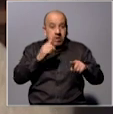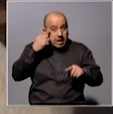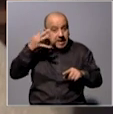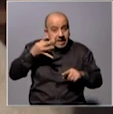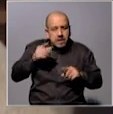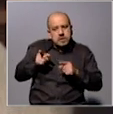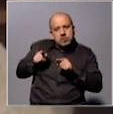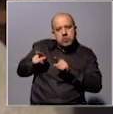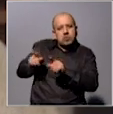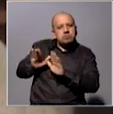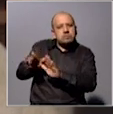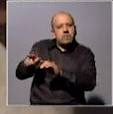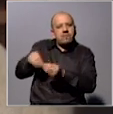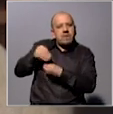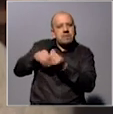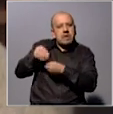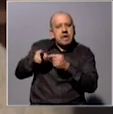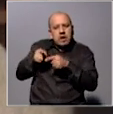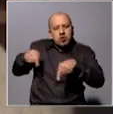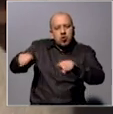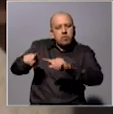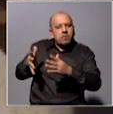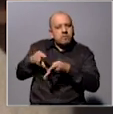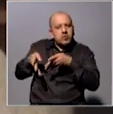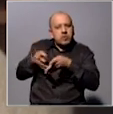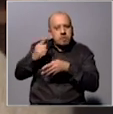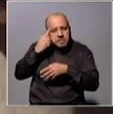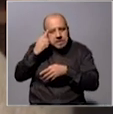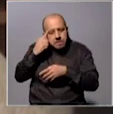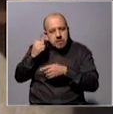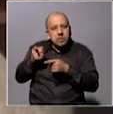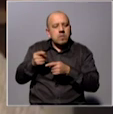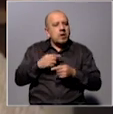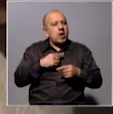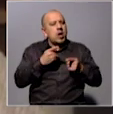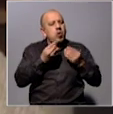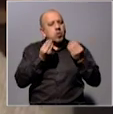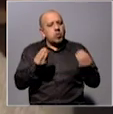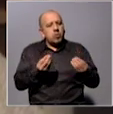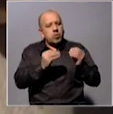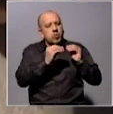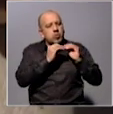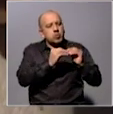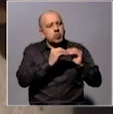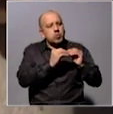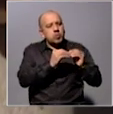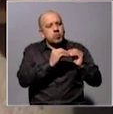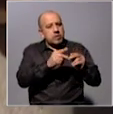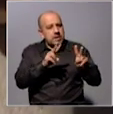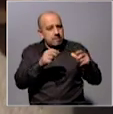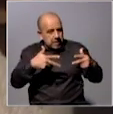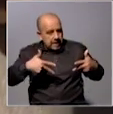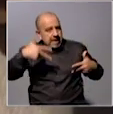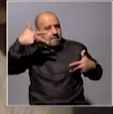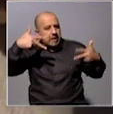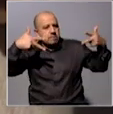el funcionamiento de una familia y con los pensamientos o sentimientos que cada uno tiene. ¿Y cómo incide en la consulta la cámara encendida, que